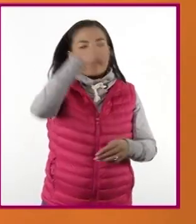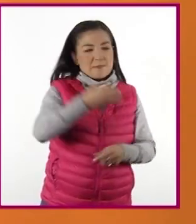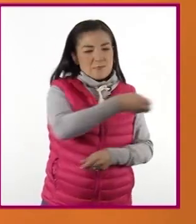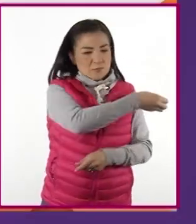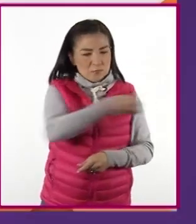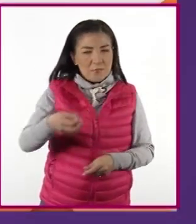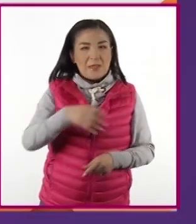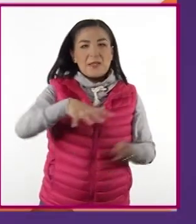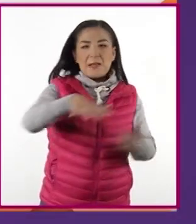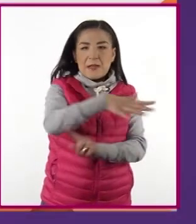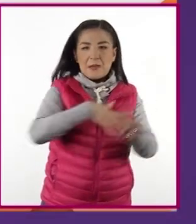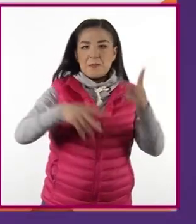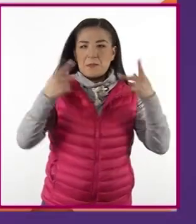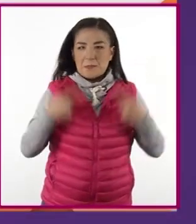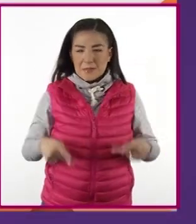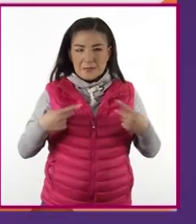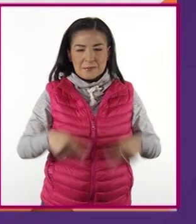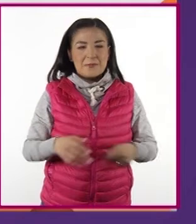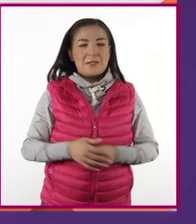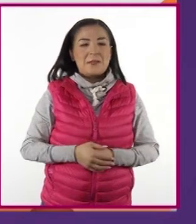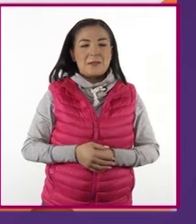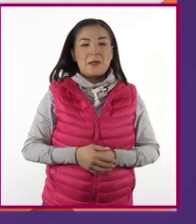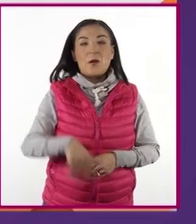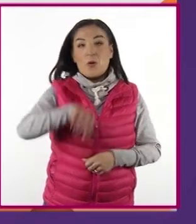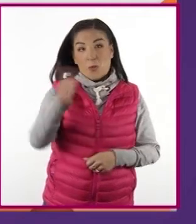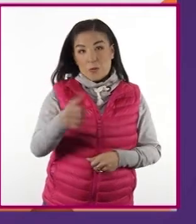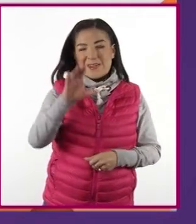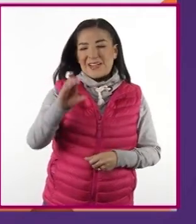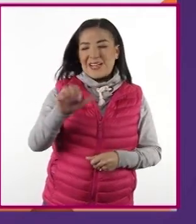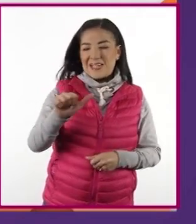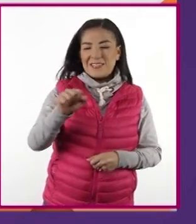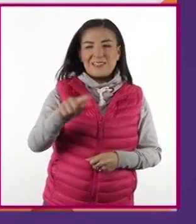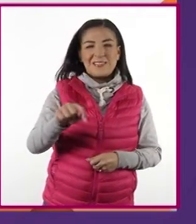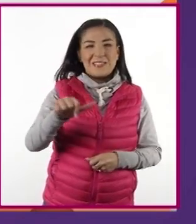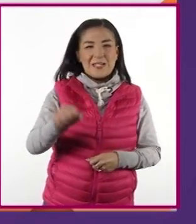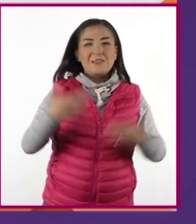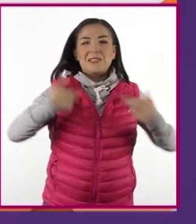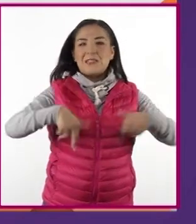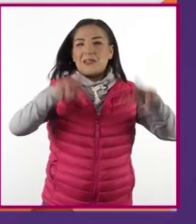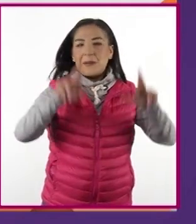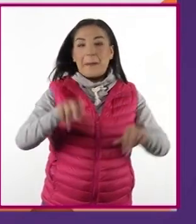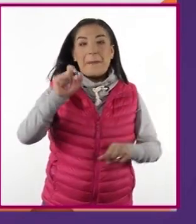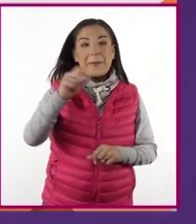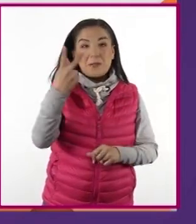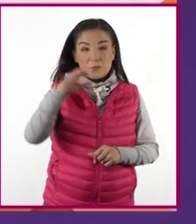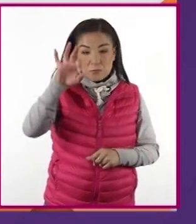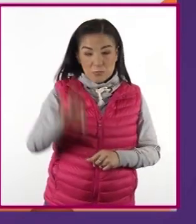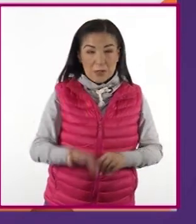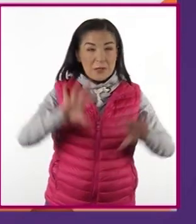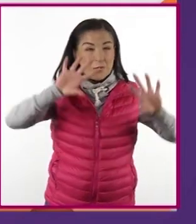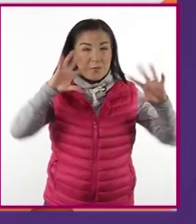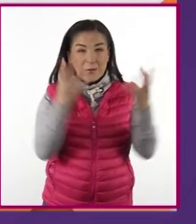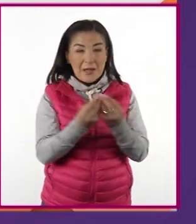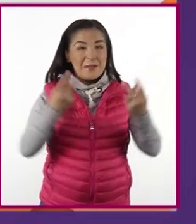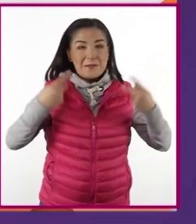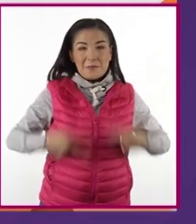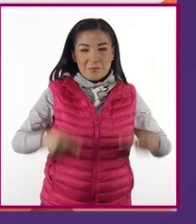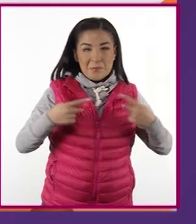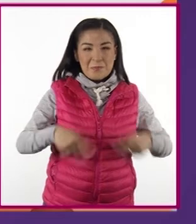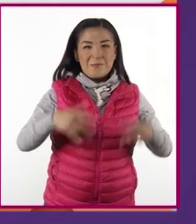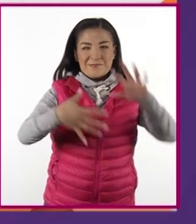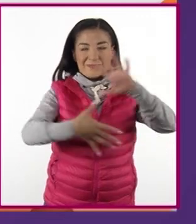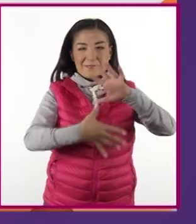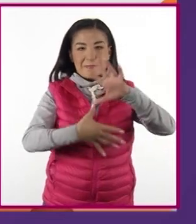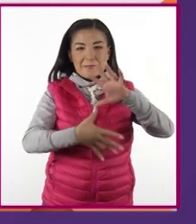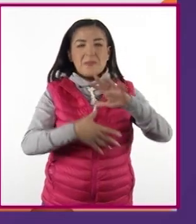población. En cuanto a las castas, que representaban 22% del total de la población novohispana,